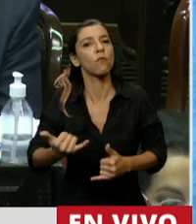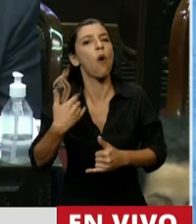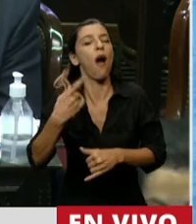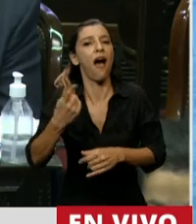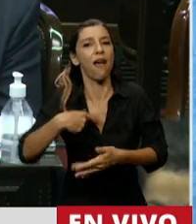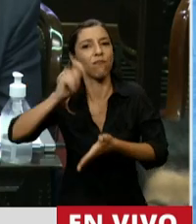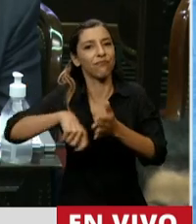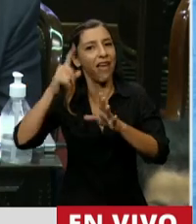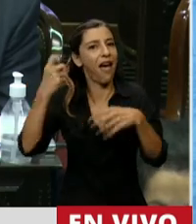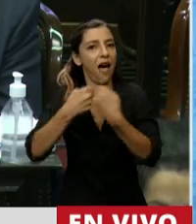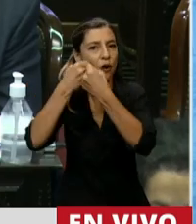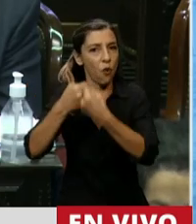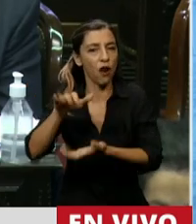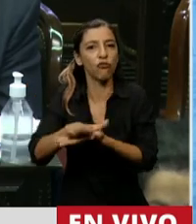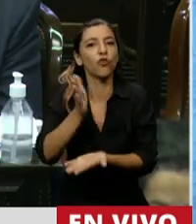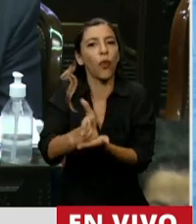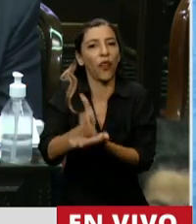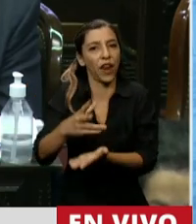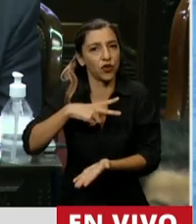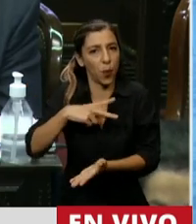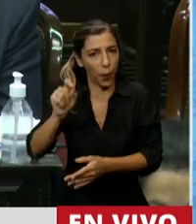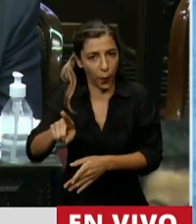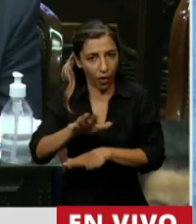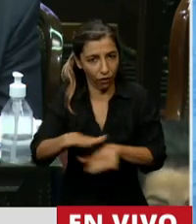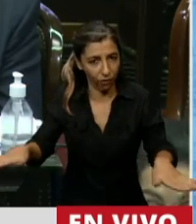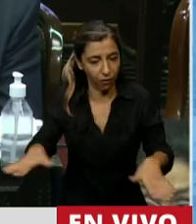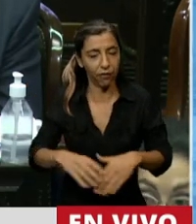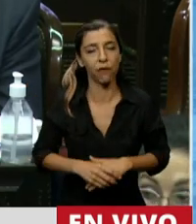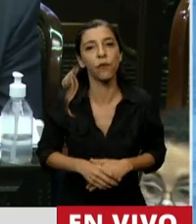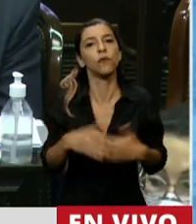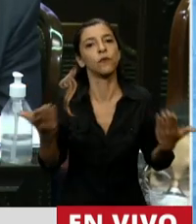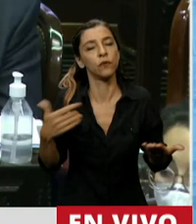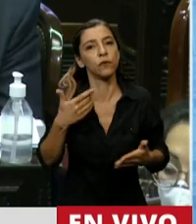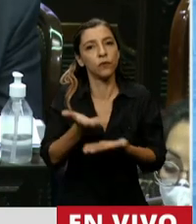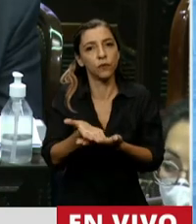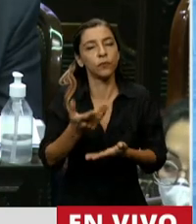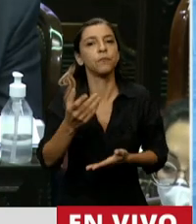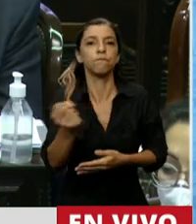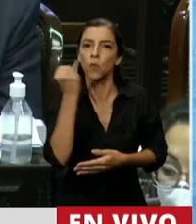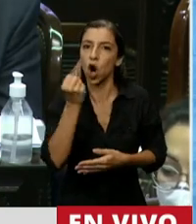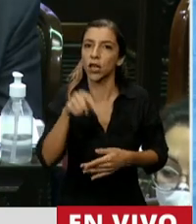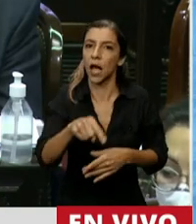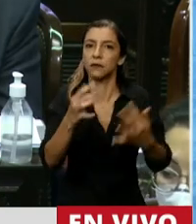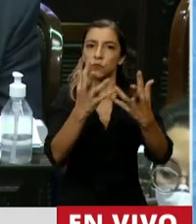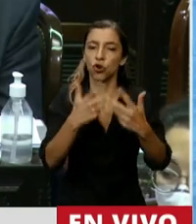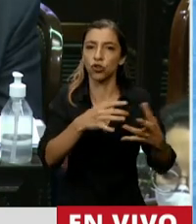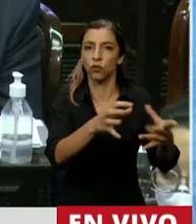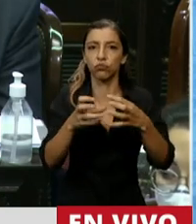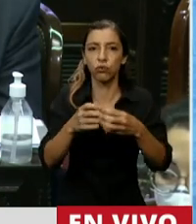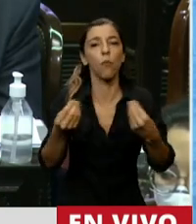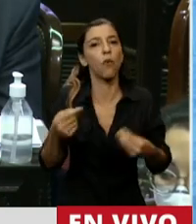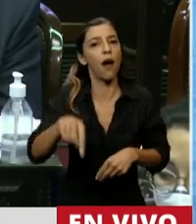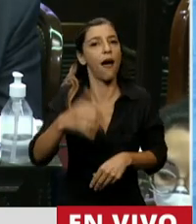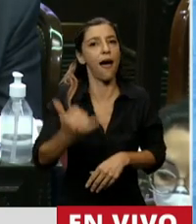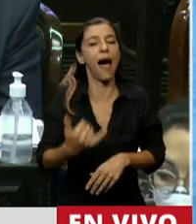sobre Derecho Privado. Por este motivo, considero de relevancia el proyecto, los beneficios que podría